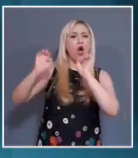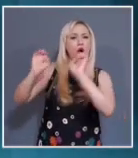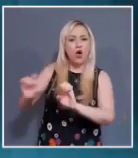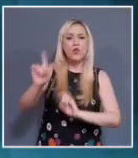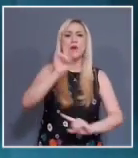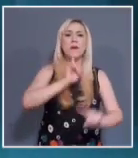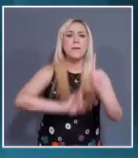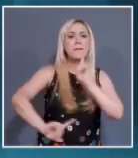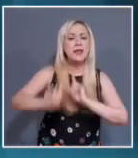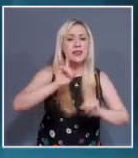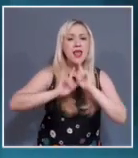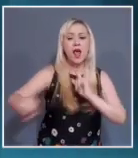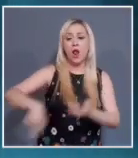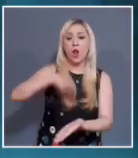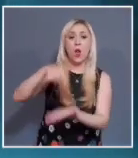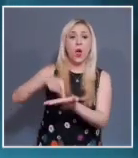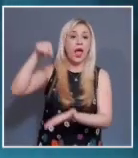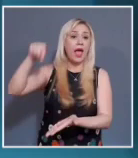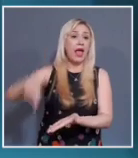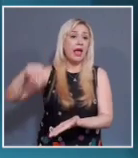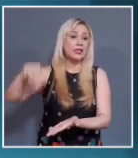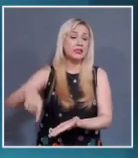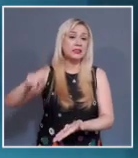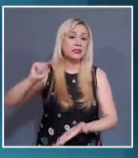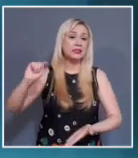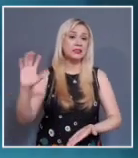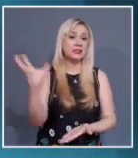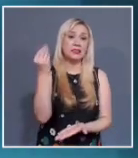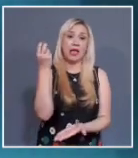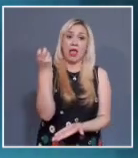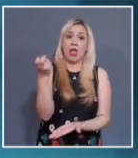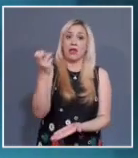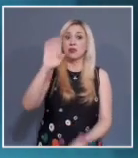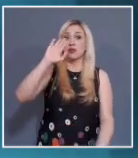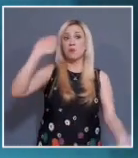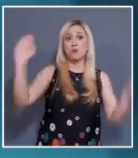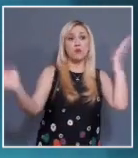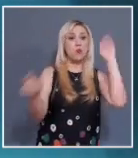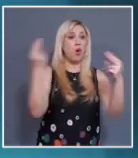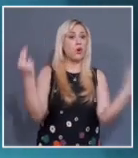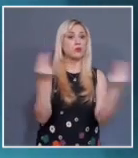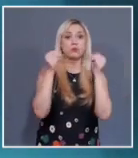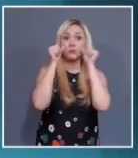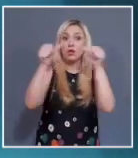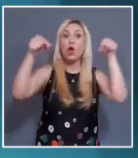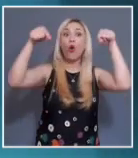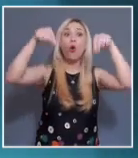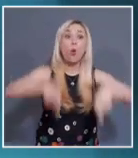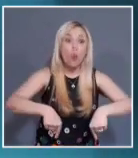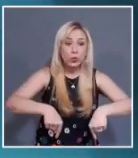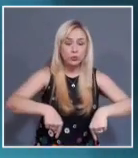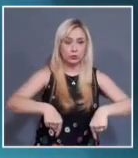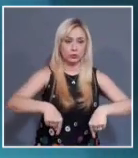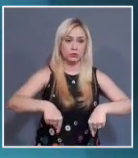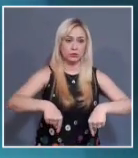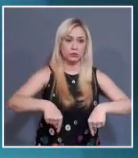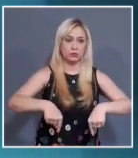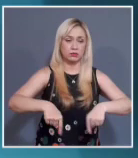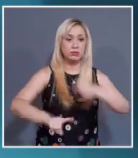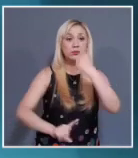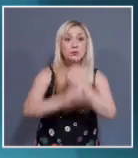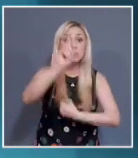space is causing grave global harm now. It is full in conflict, death